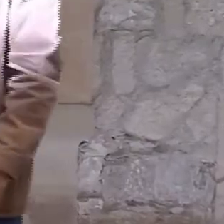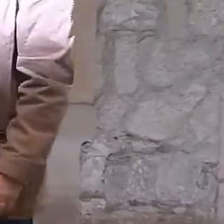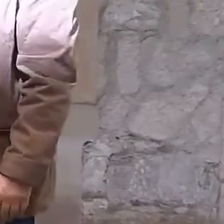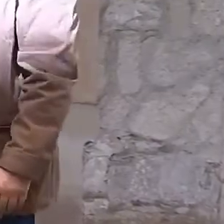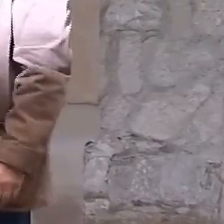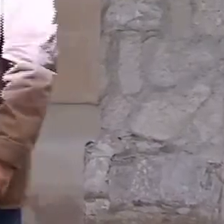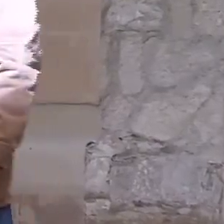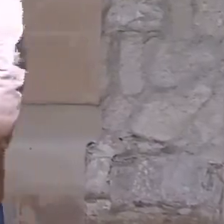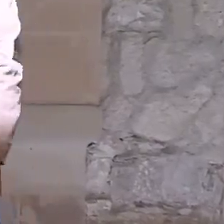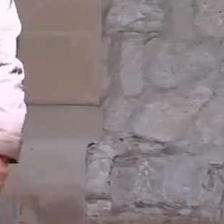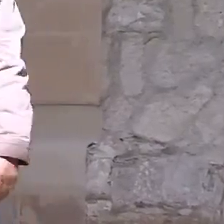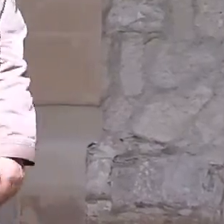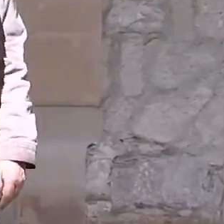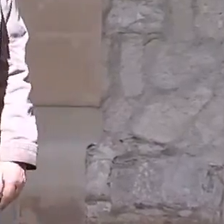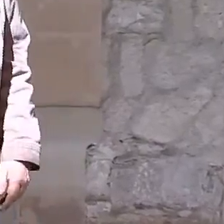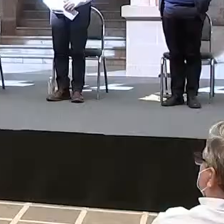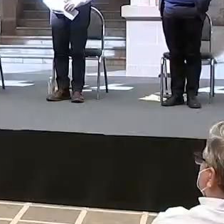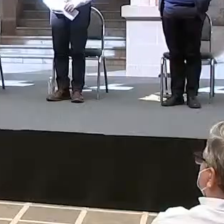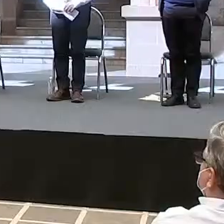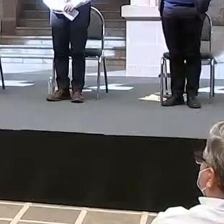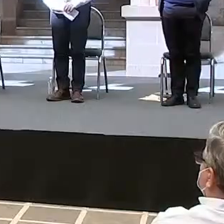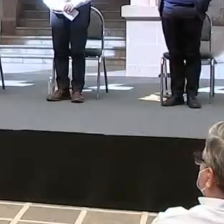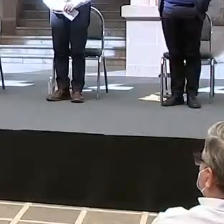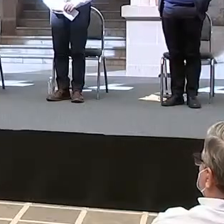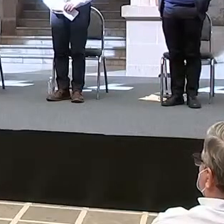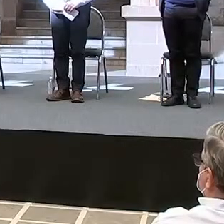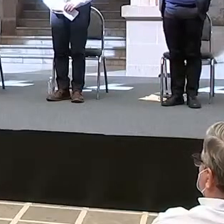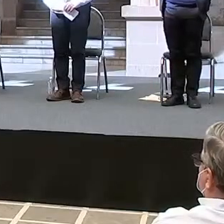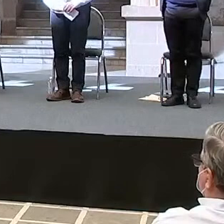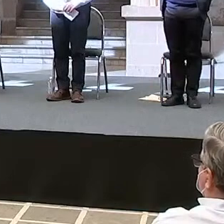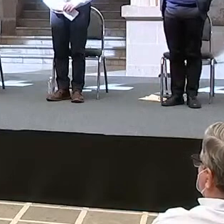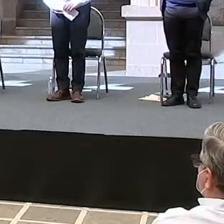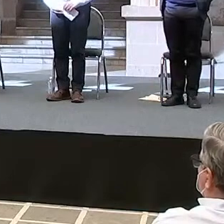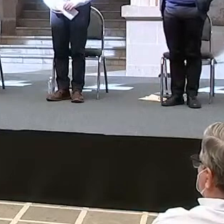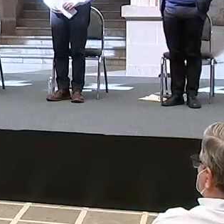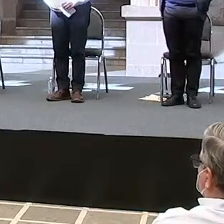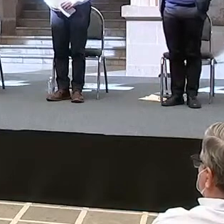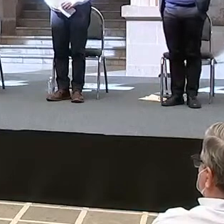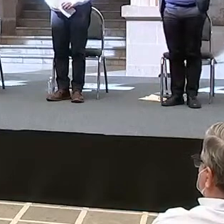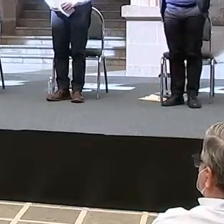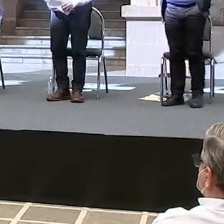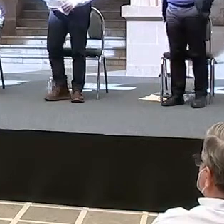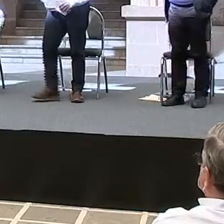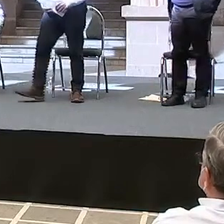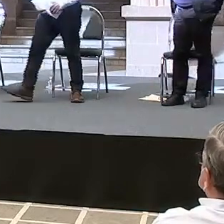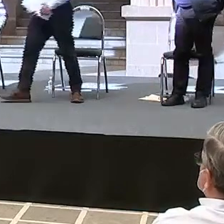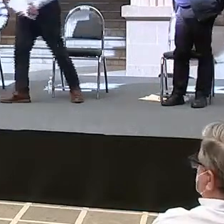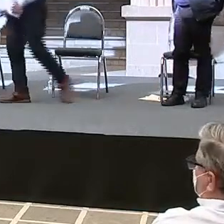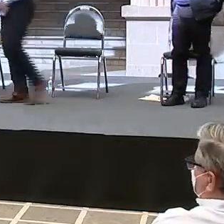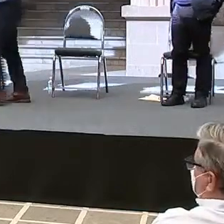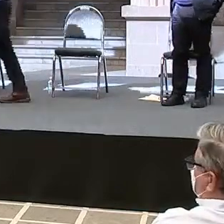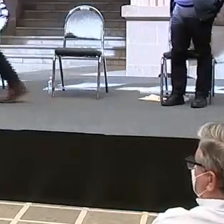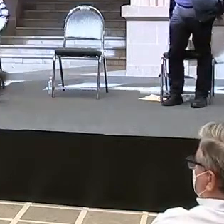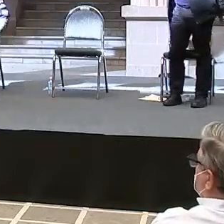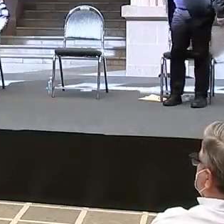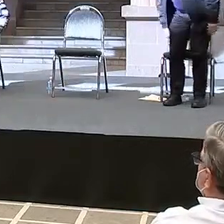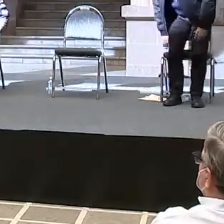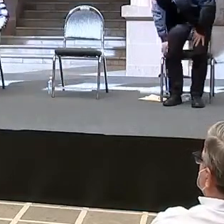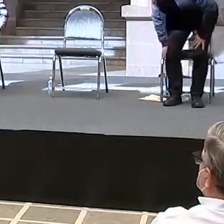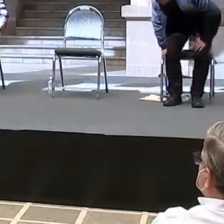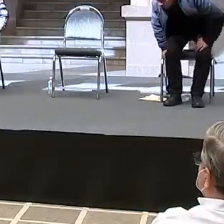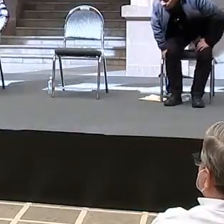Procedemos con las palabras del representante de las personas comisionadas expertas, Abel Barrera Hernández.